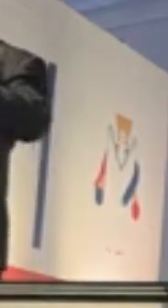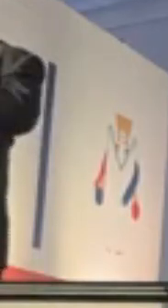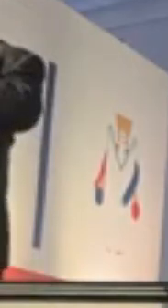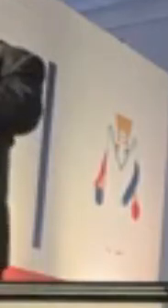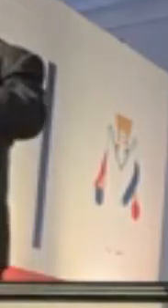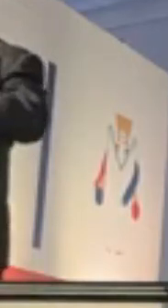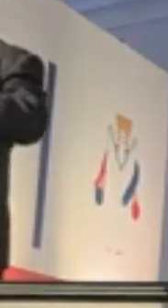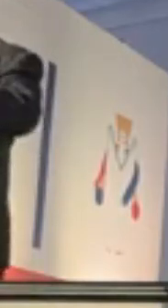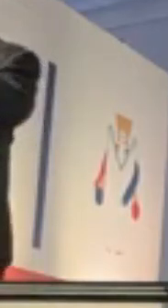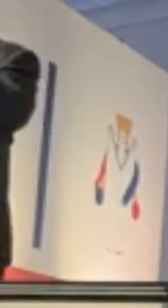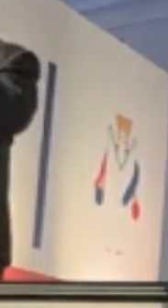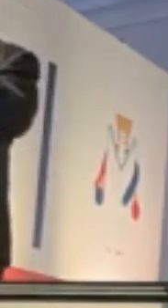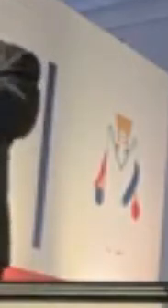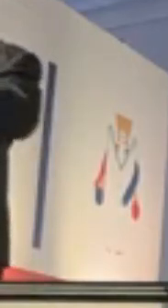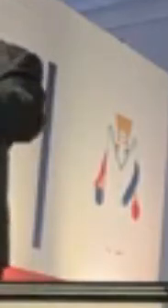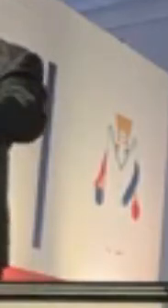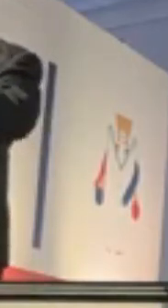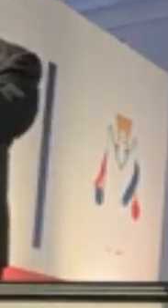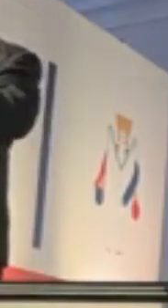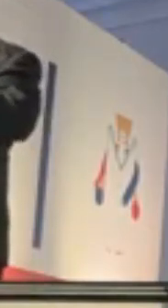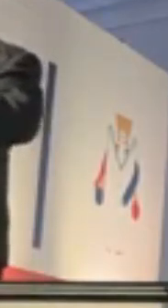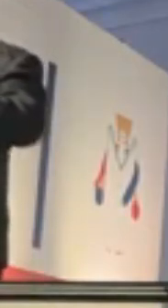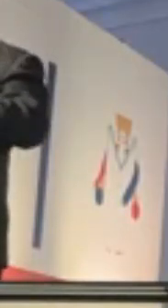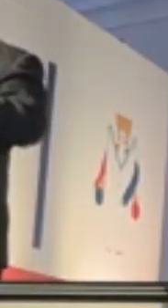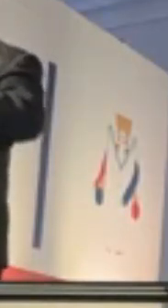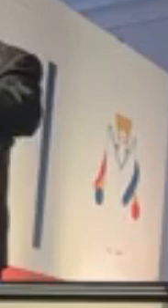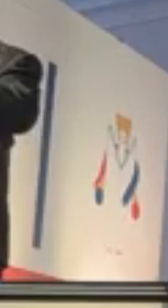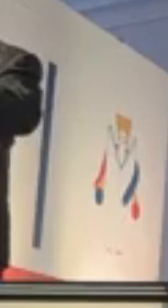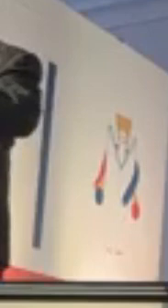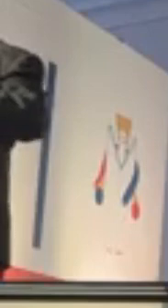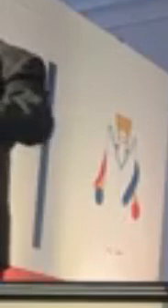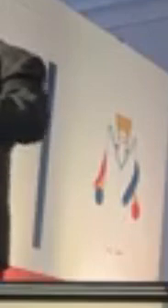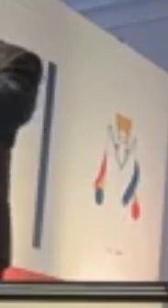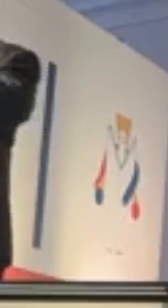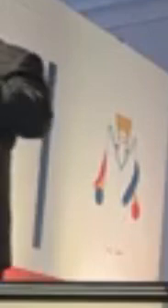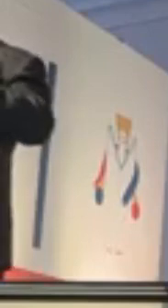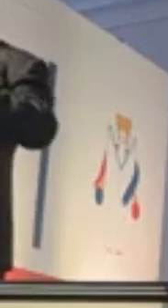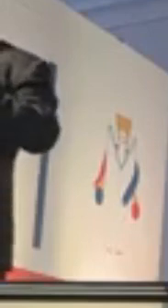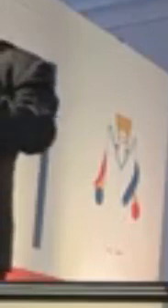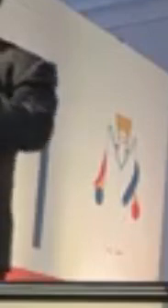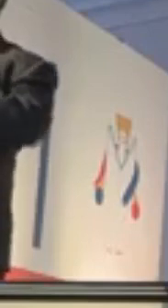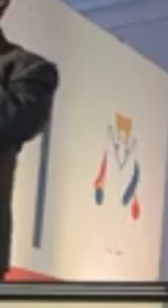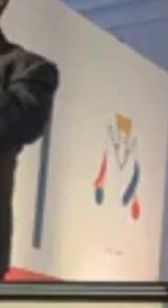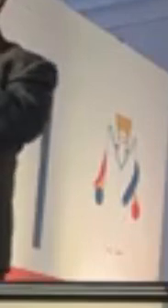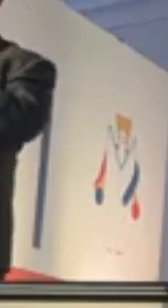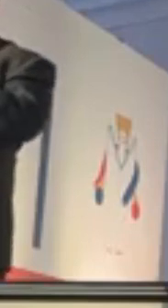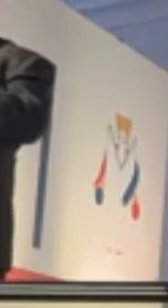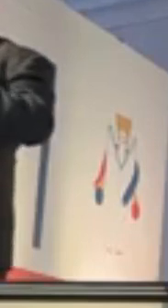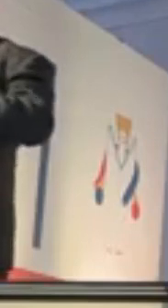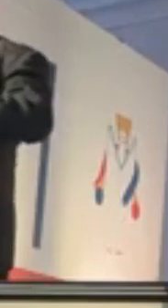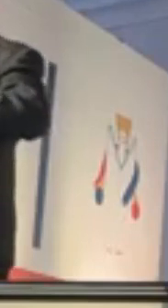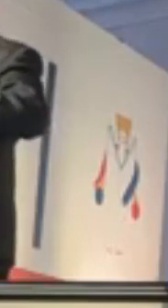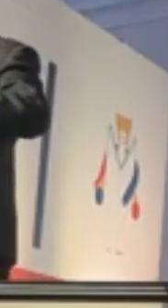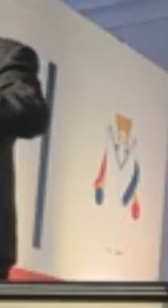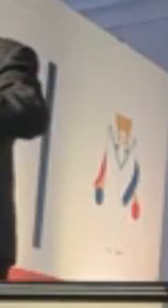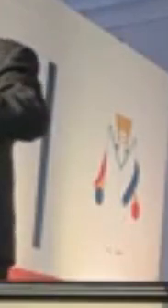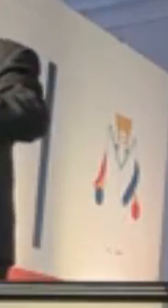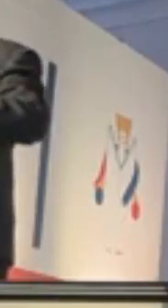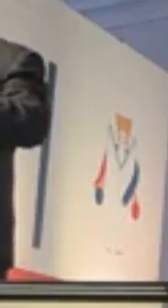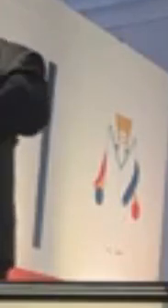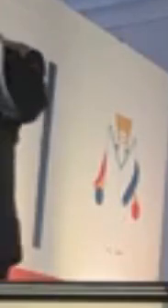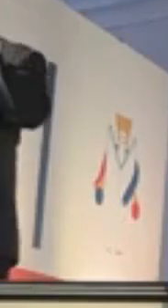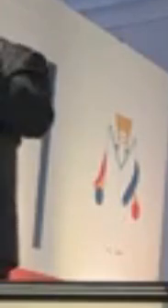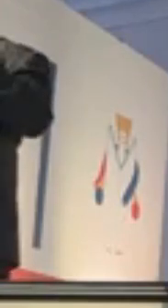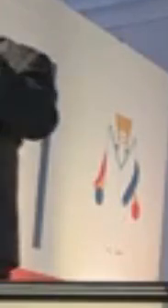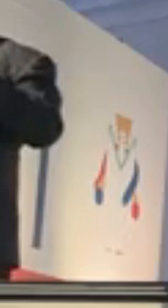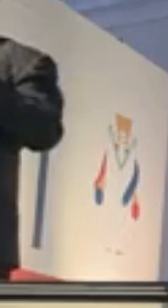de construcción de ese otro mundo posible. Digo intentos, bien dicho, porque desgraciadamente lo que hemos visto en la historia